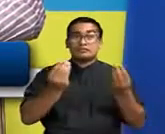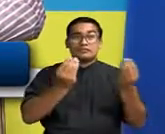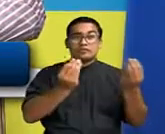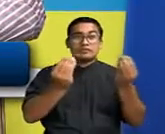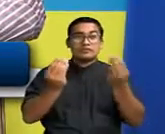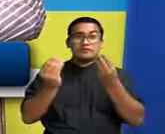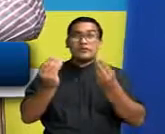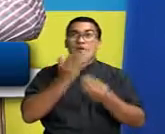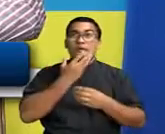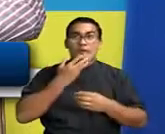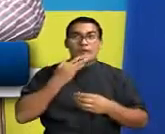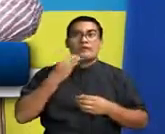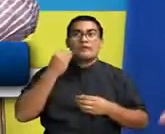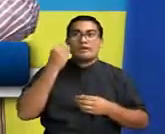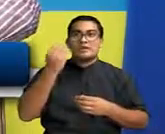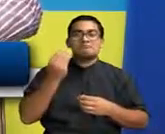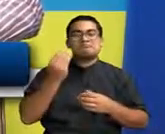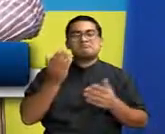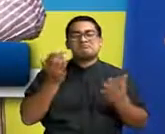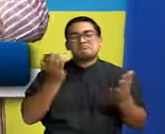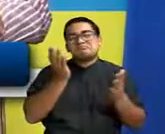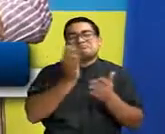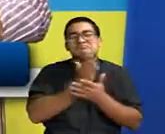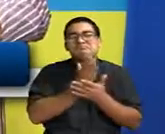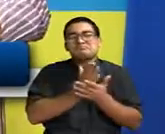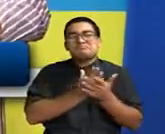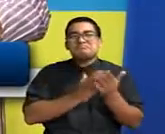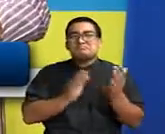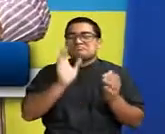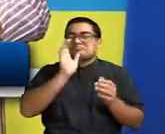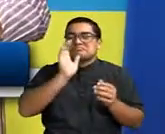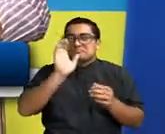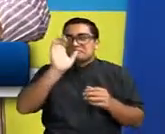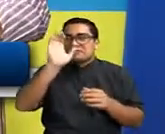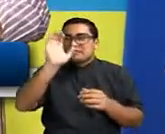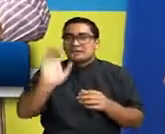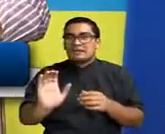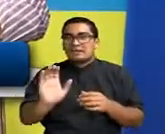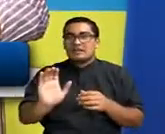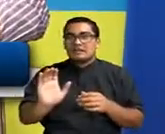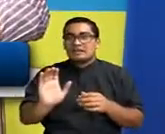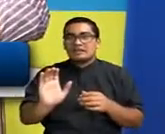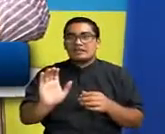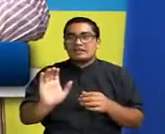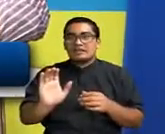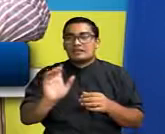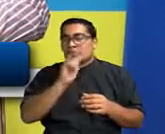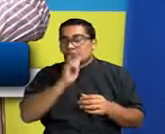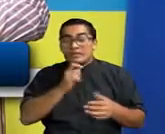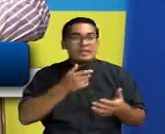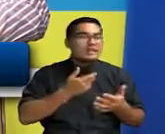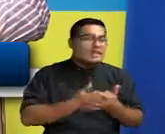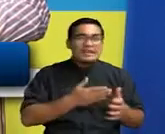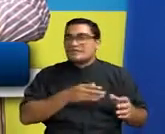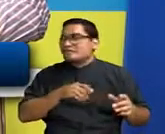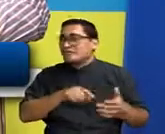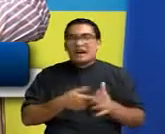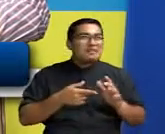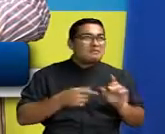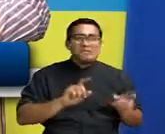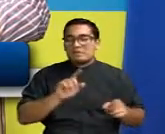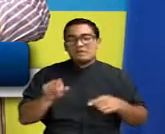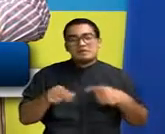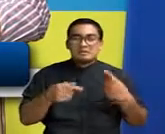¿verdad? Aunque en niños se menciona que puede iniciar como un trastorno de déficit de atención y hiperactividad que después puede llegar a convertirse